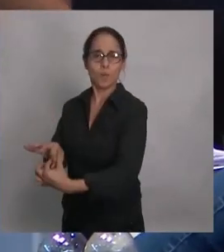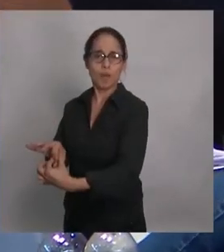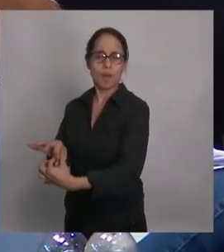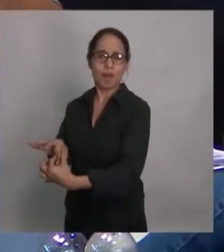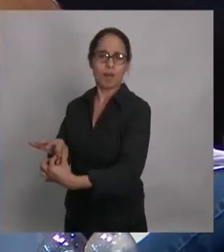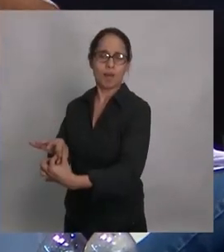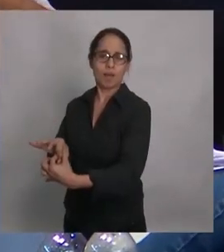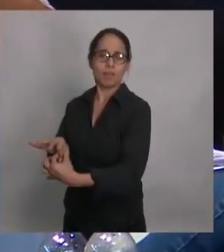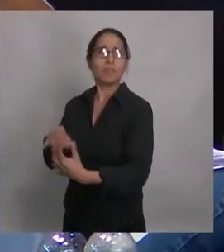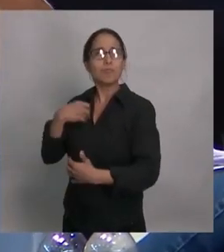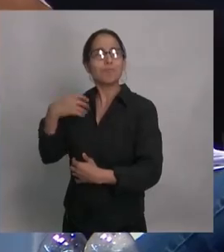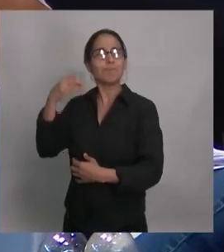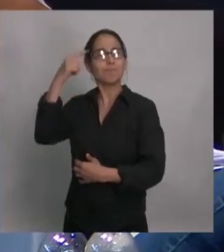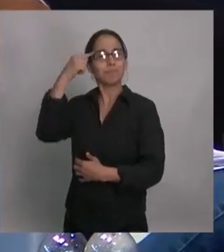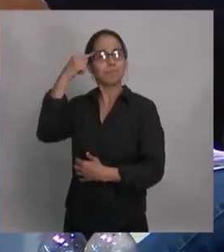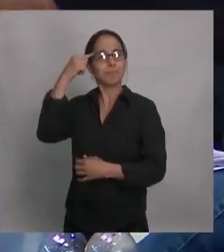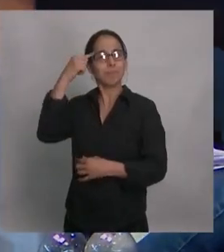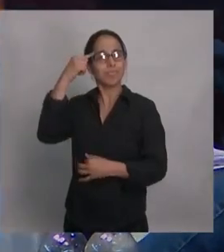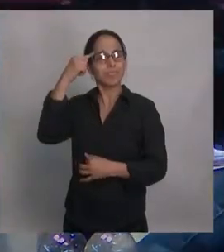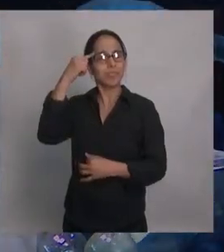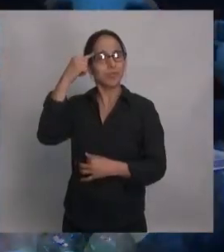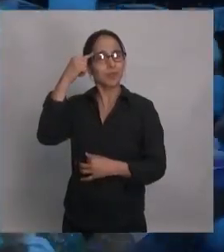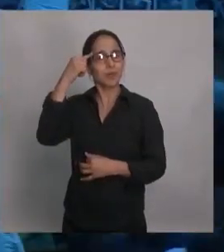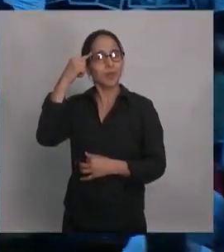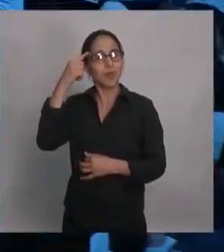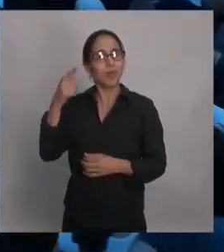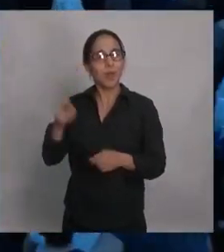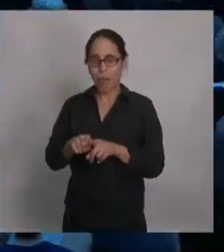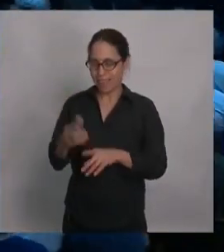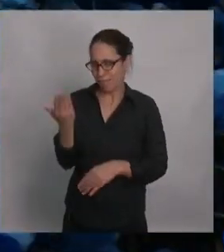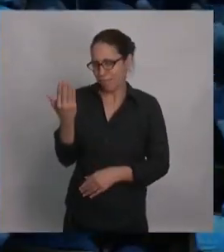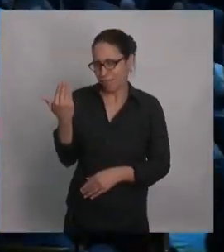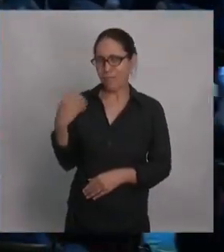Me viene a la mente un poco lo que decía hoy Cristina